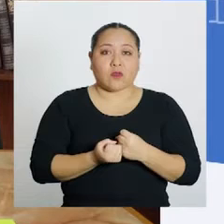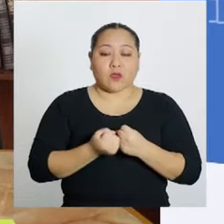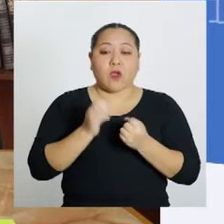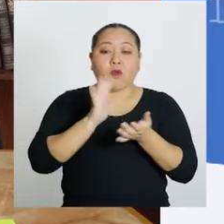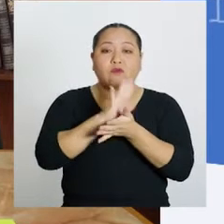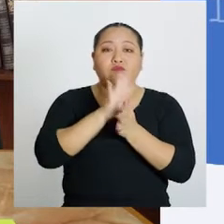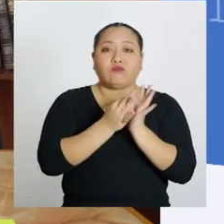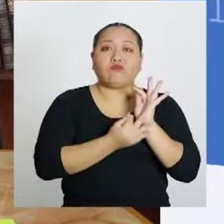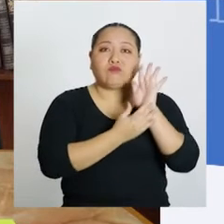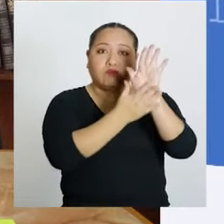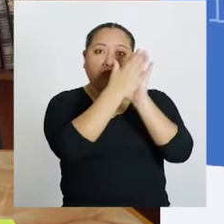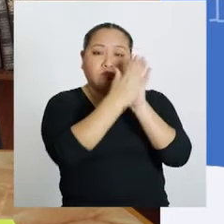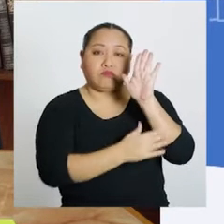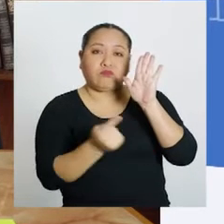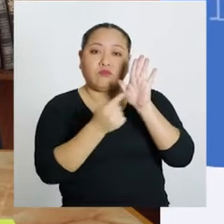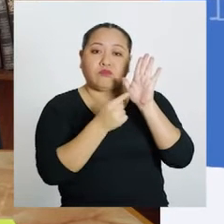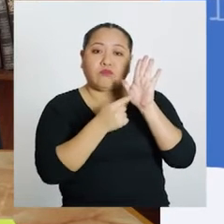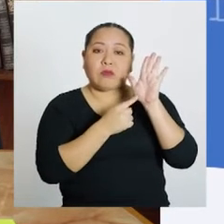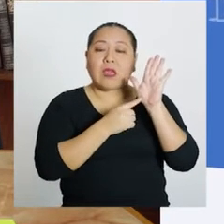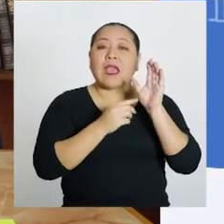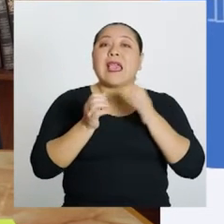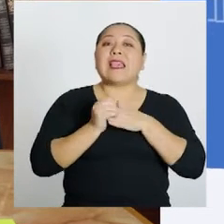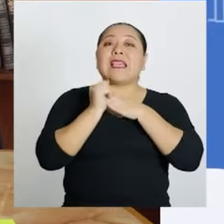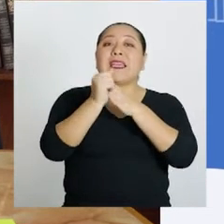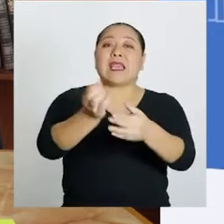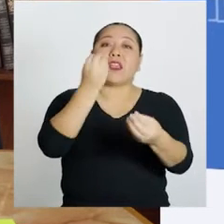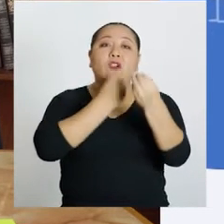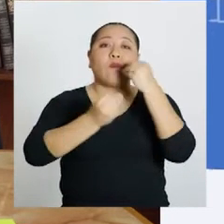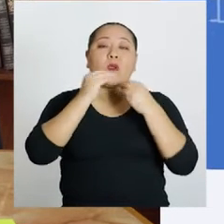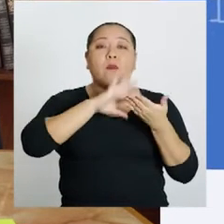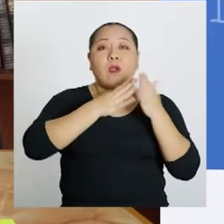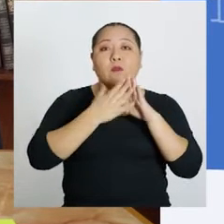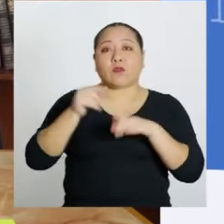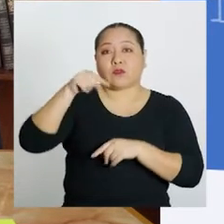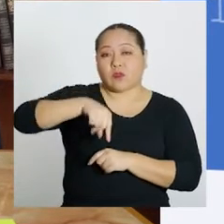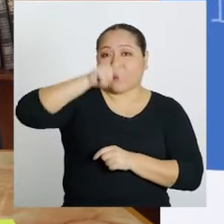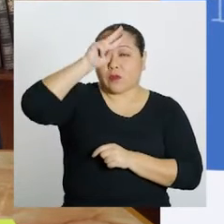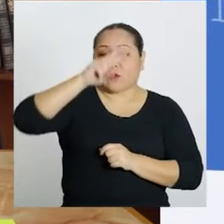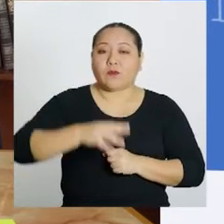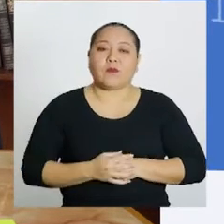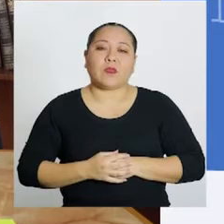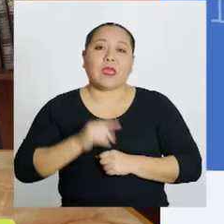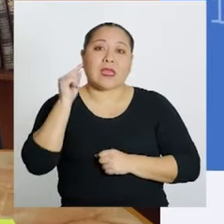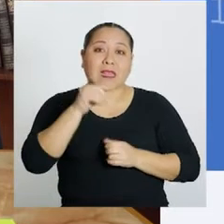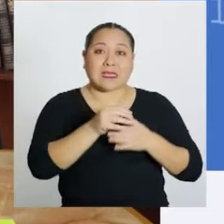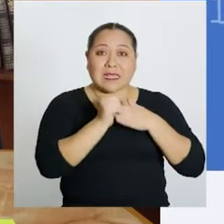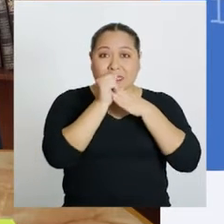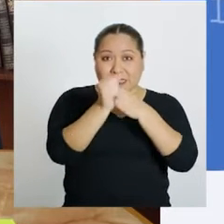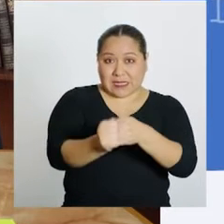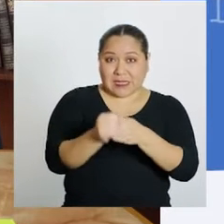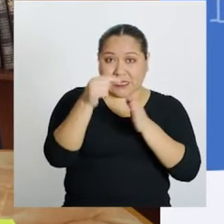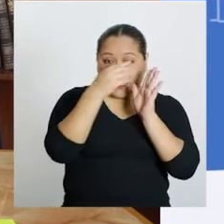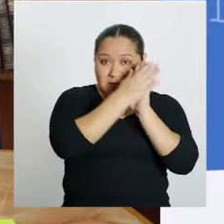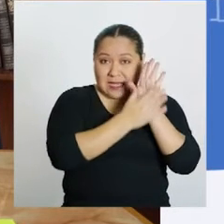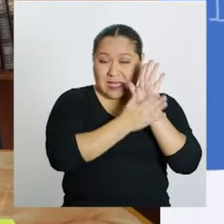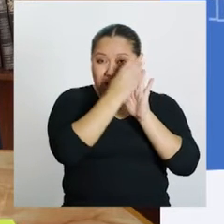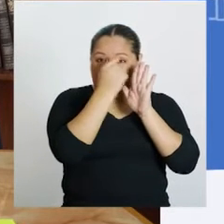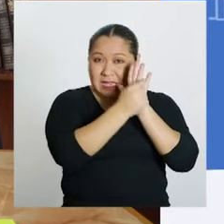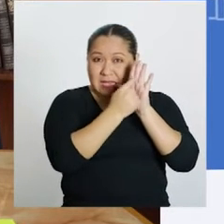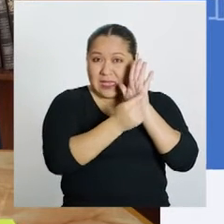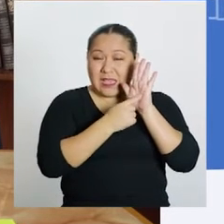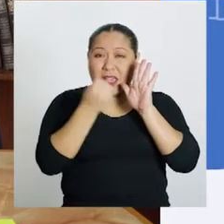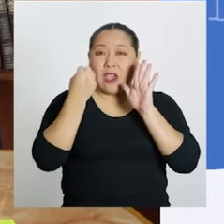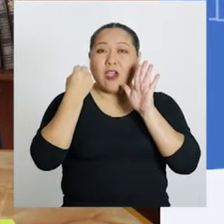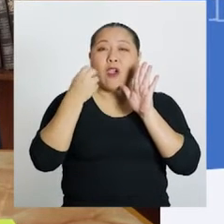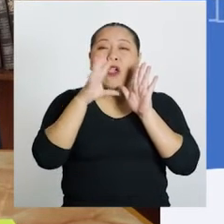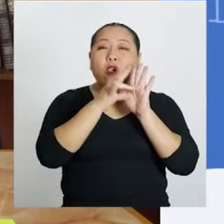unos documentos titulados Guías Alimentarias para la Población Peruana. En estas guías podemos encontrar